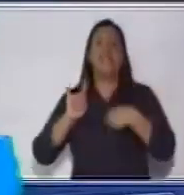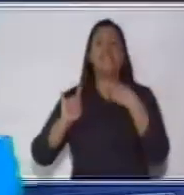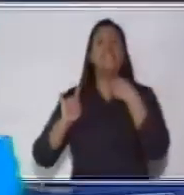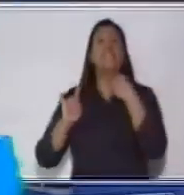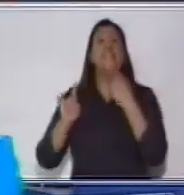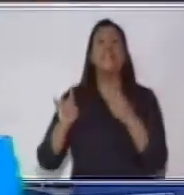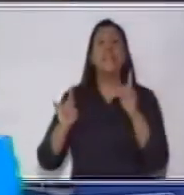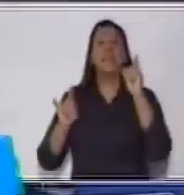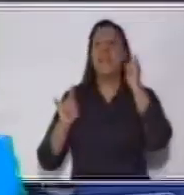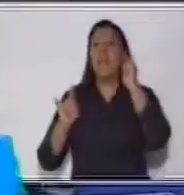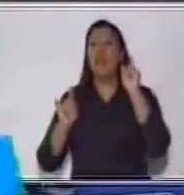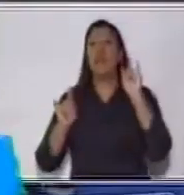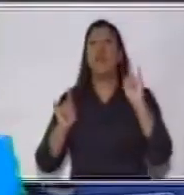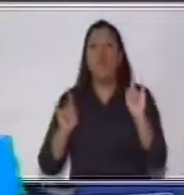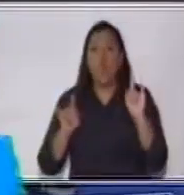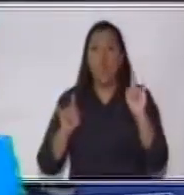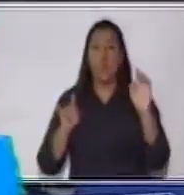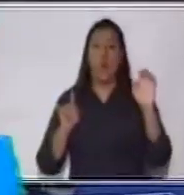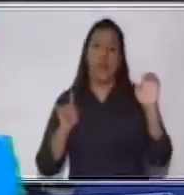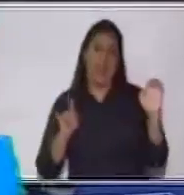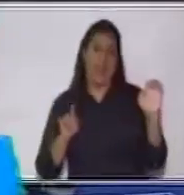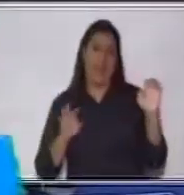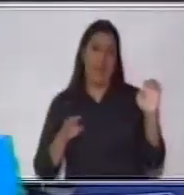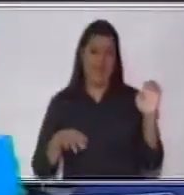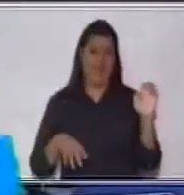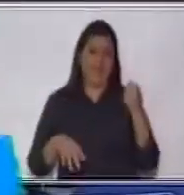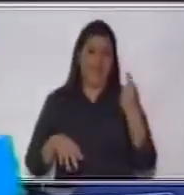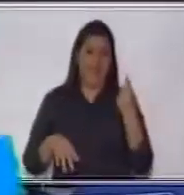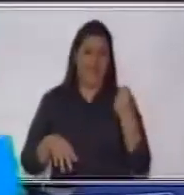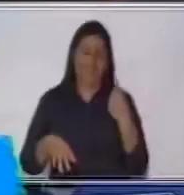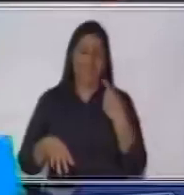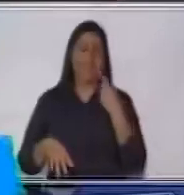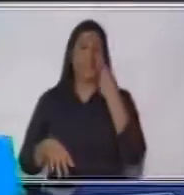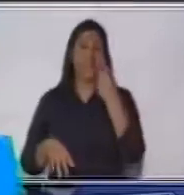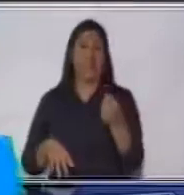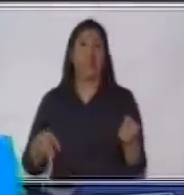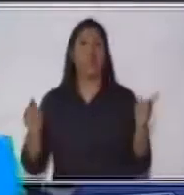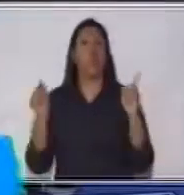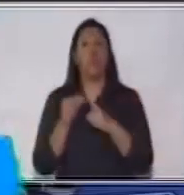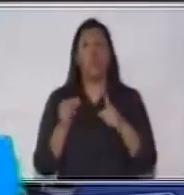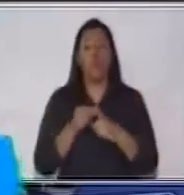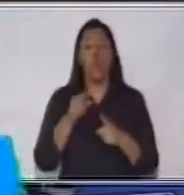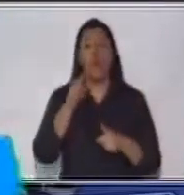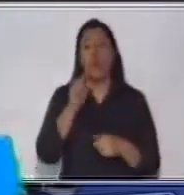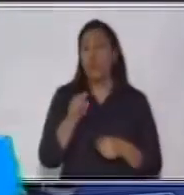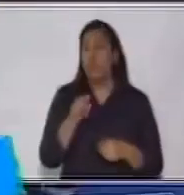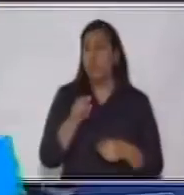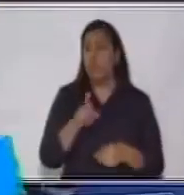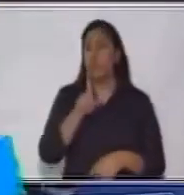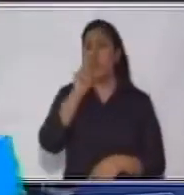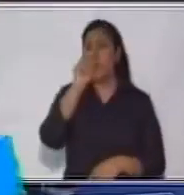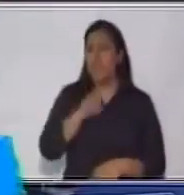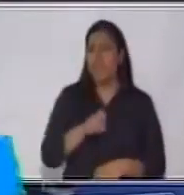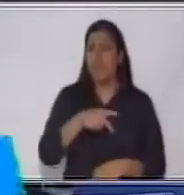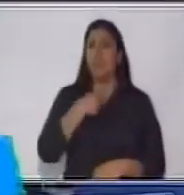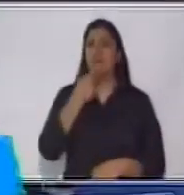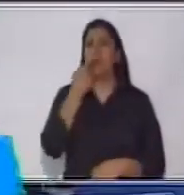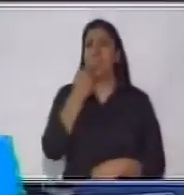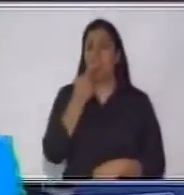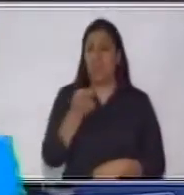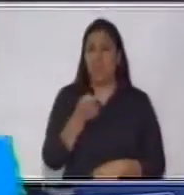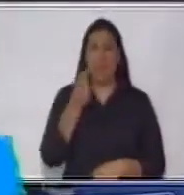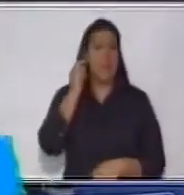Entonces cuando tú te encuentres con una palabra en la cual la U tenga que sonar y ves esta combinación con E,